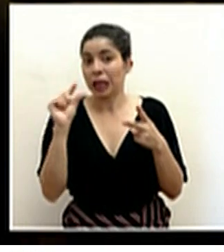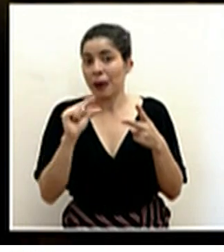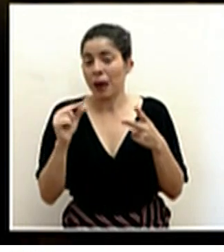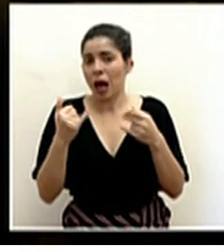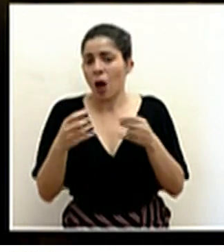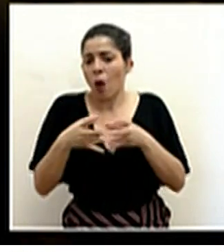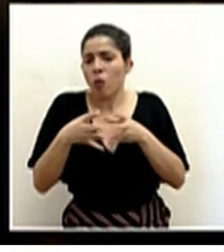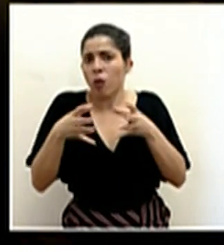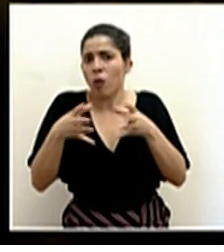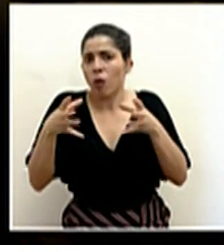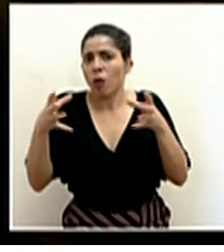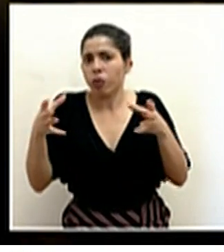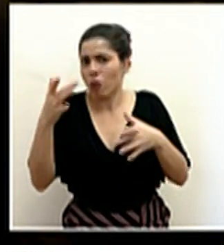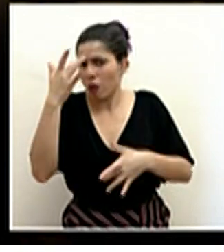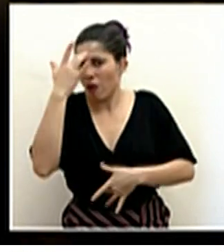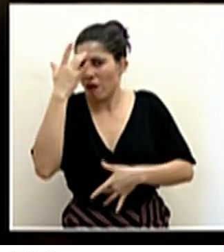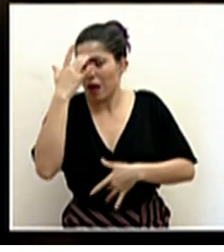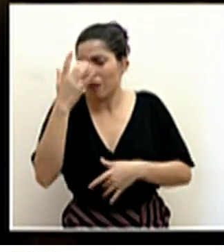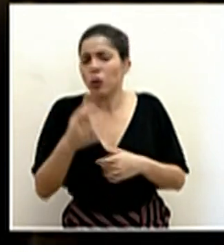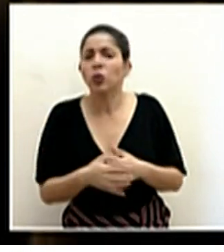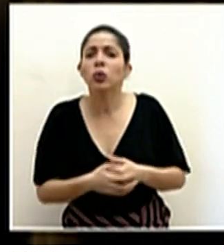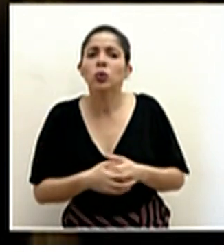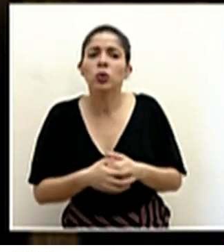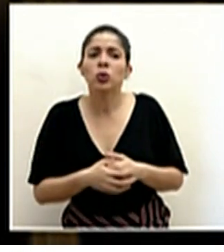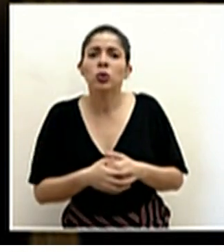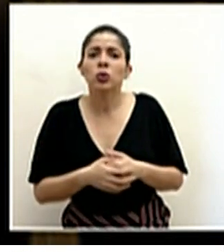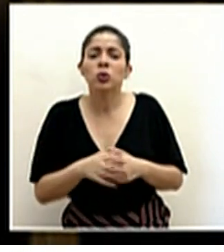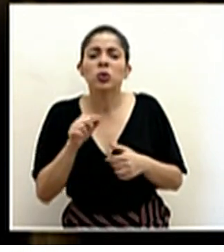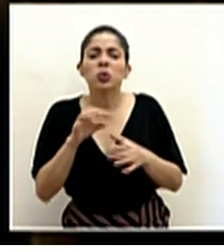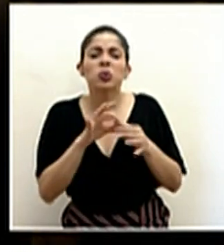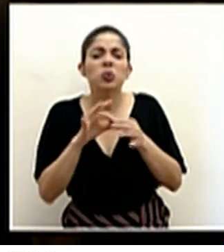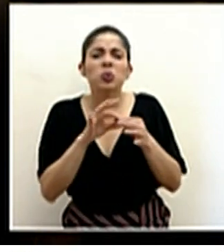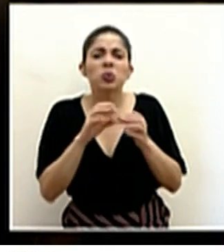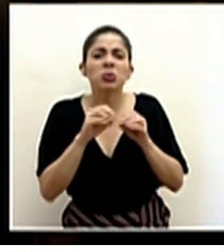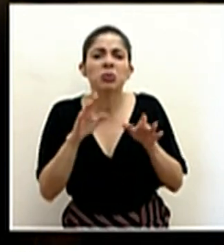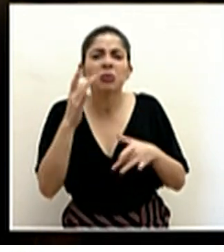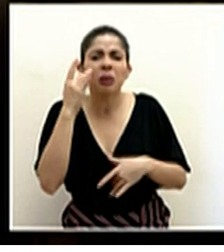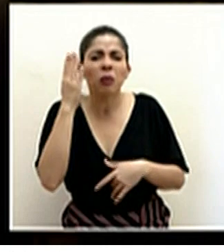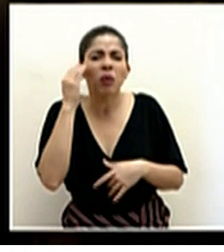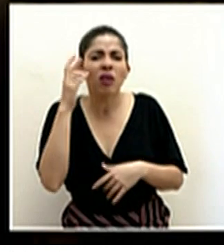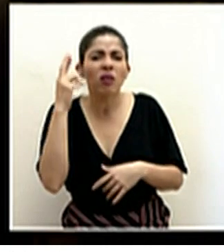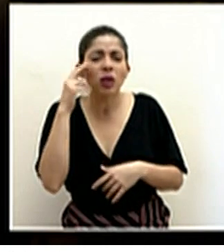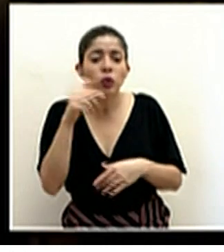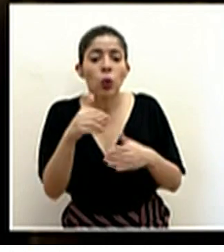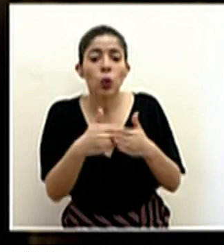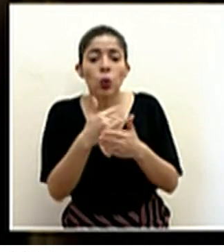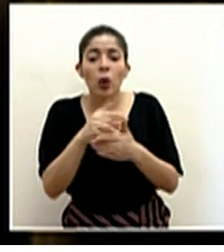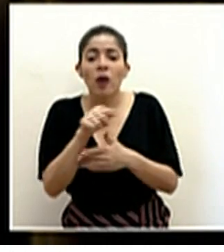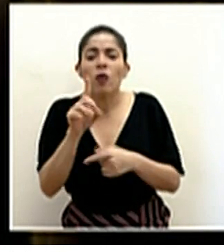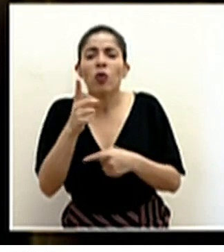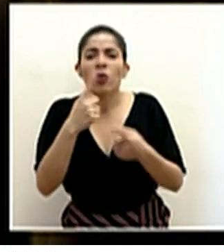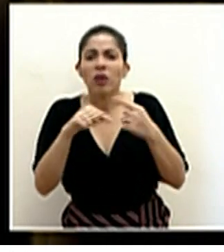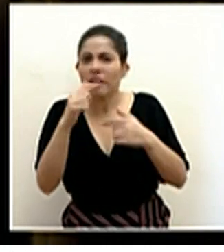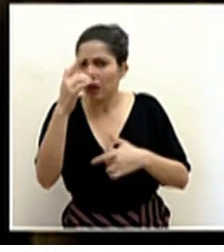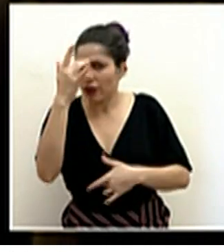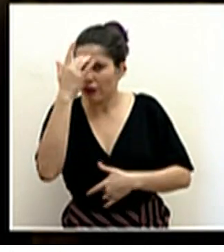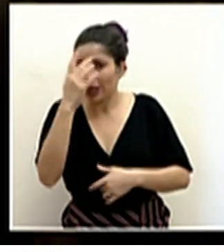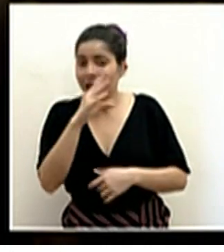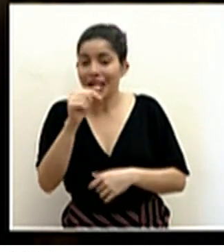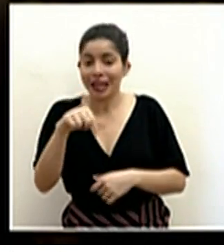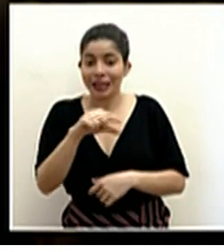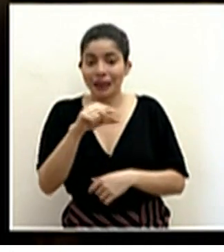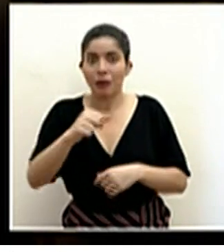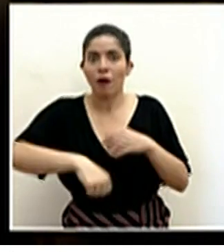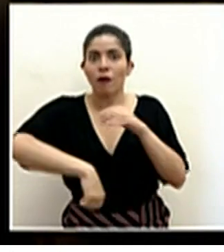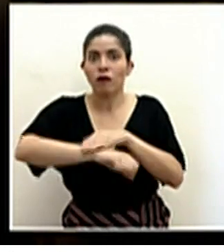venido creciendo el número de casos. ¿Cuál está por ahí el nexo epidemiológico? ¿De qué origen son esos nuevos casos que hemos tenido? Y esta semana volvió